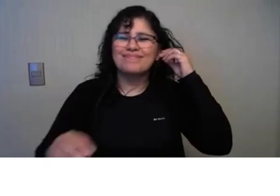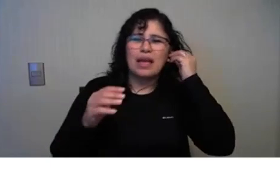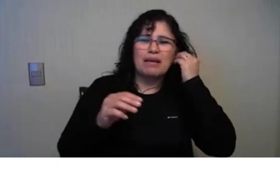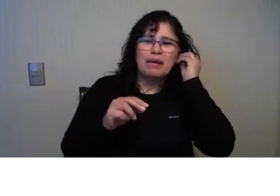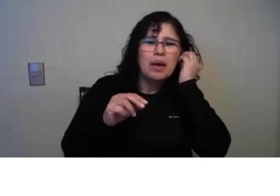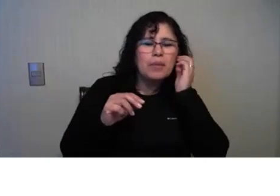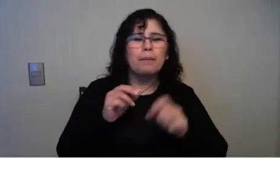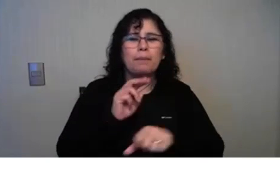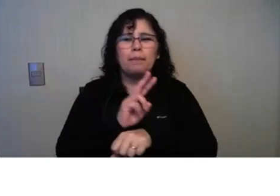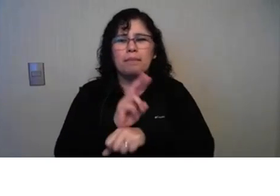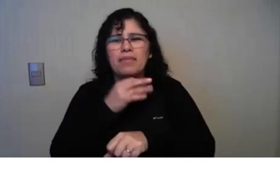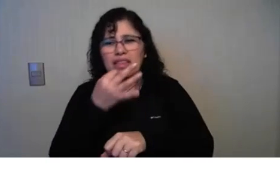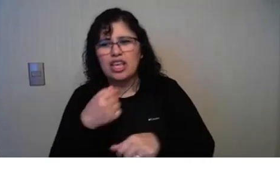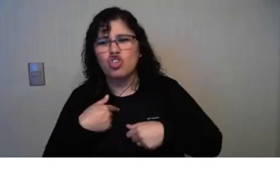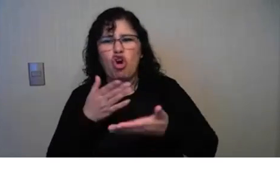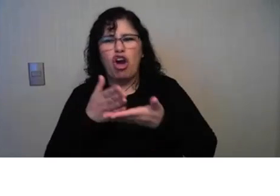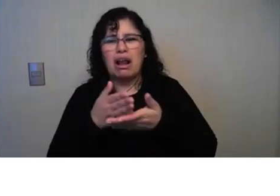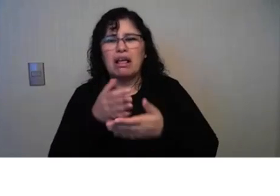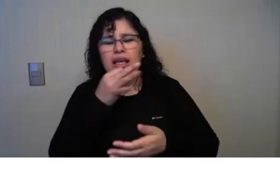y las clases grabadas.